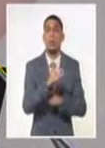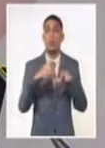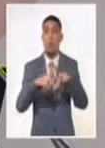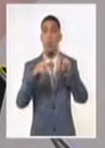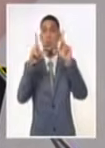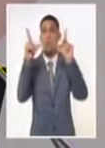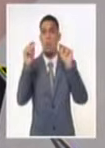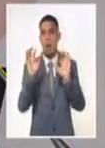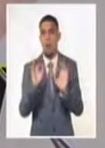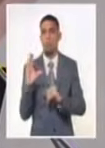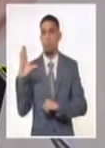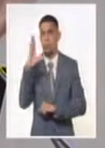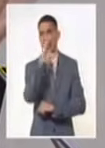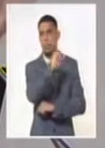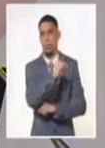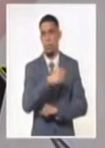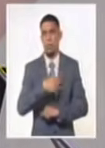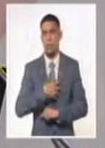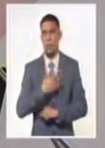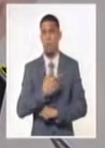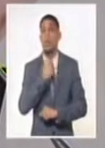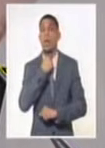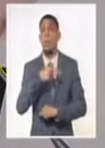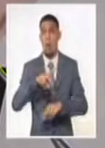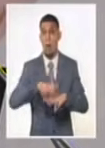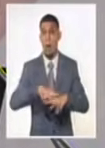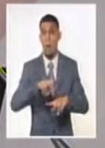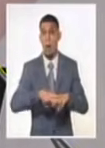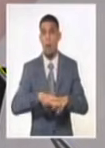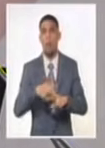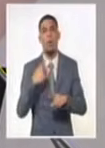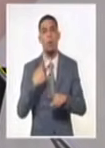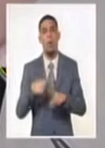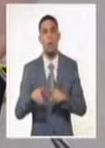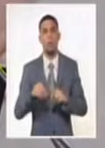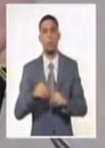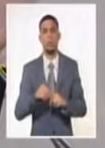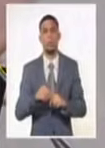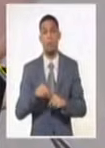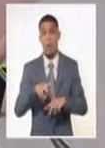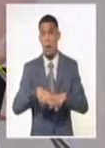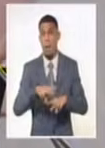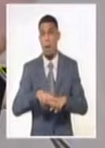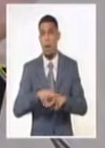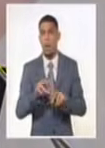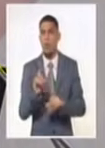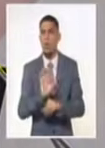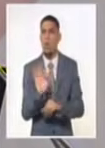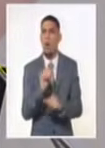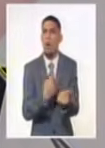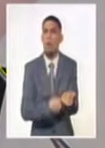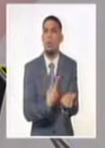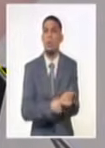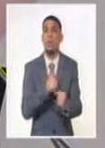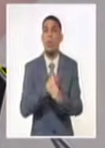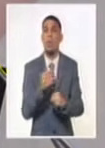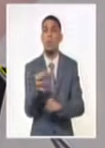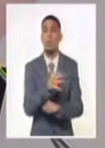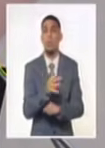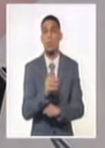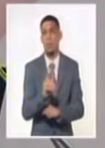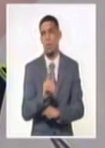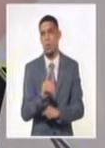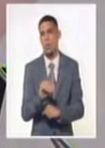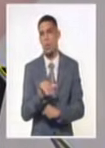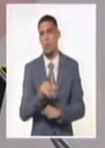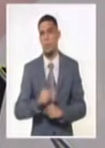por todo el país. En La Habana, por ejemplo, es otra la situación. No estamos acostumbrados al trabajo por municipios en La Habana. Y